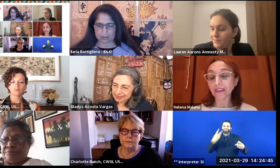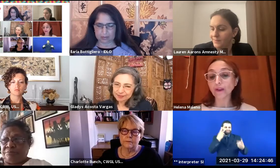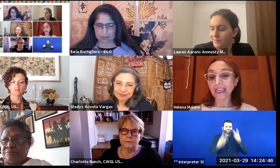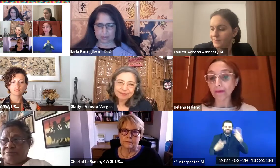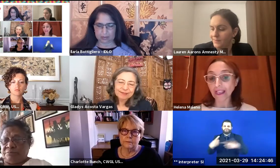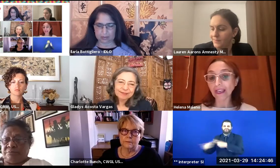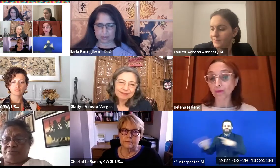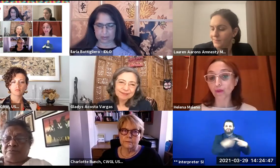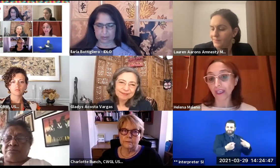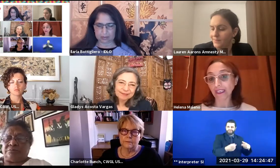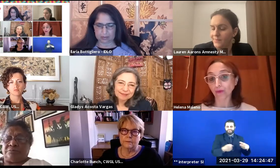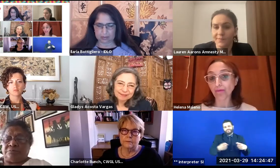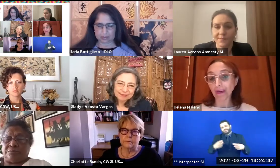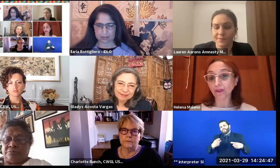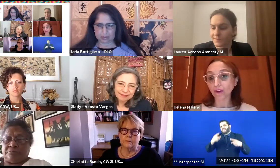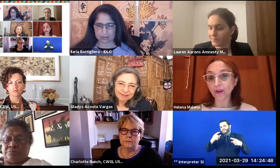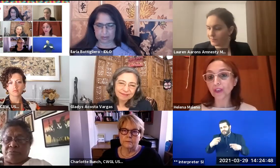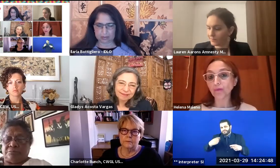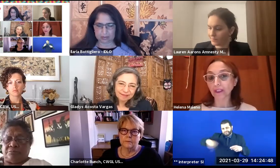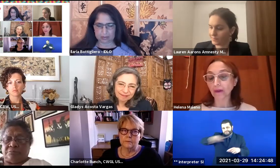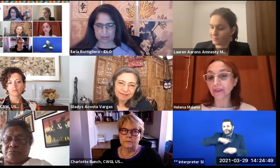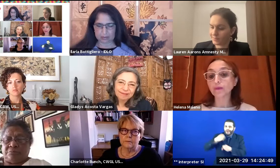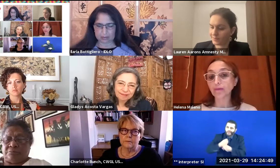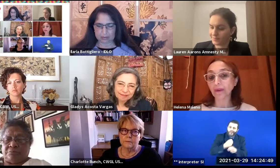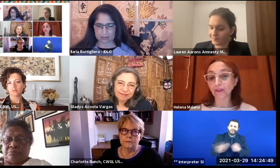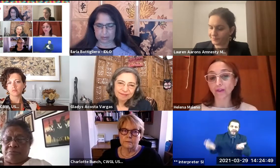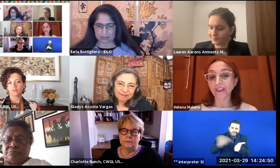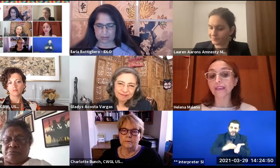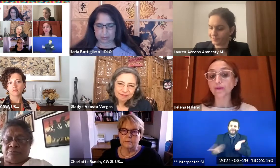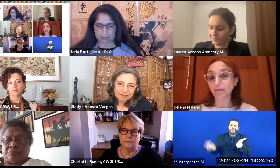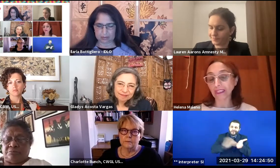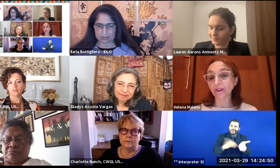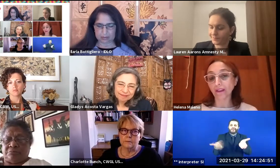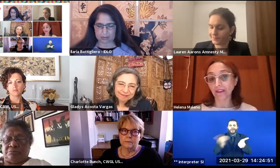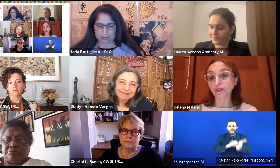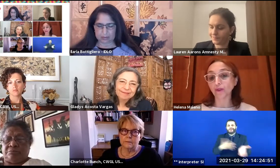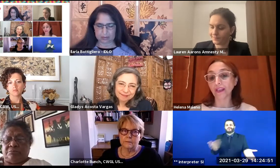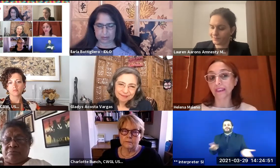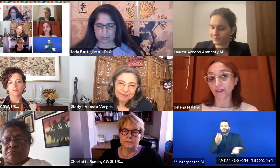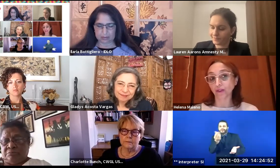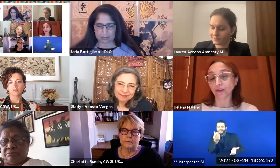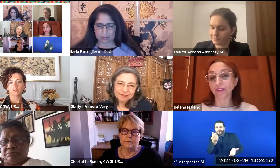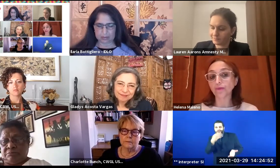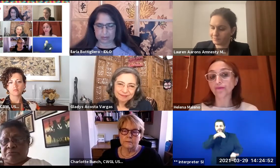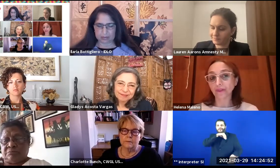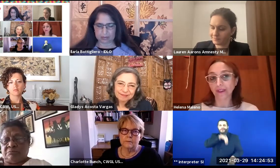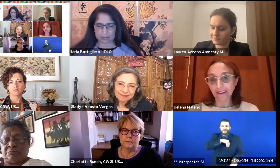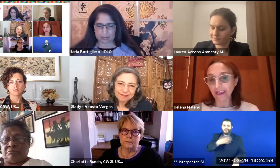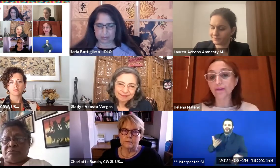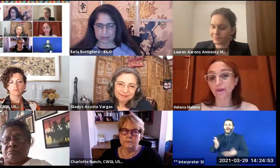que esto ha tenido en la vida de las mujeres, un impacto económico, pero también un impacto social y un impacto de acceso a derechos. Entonces